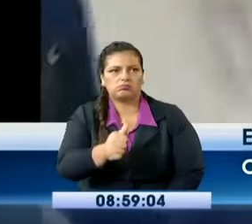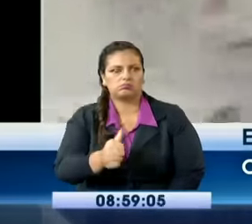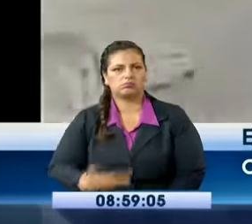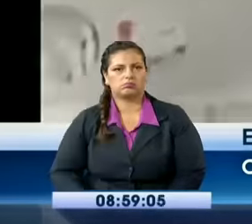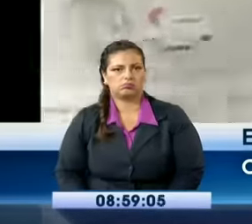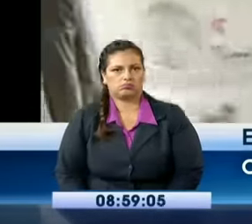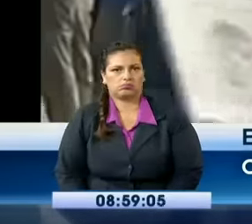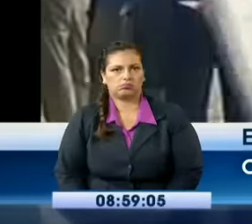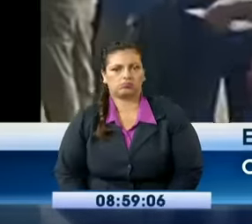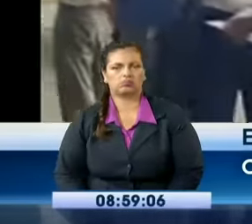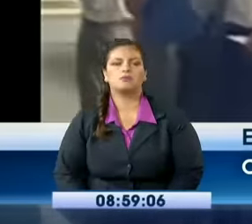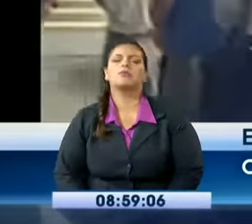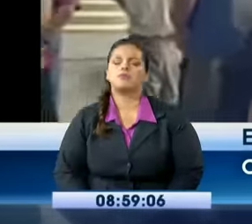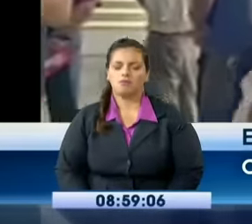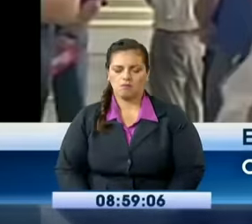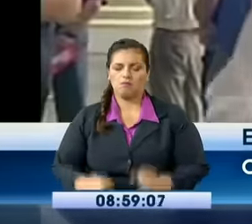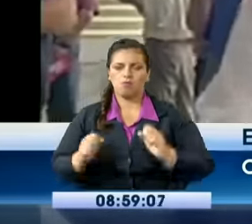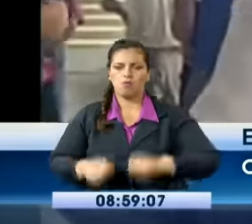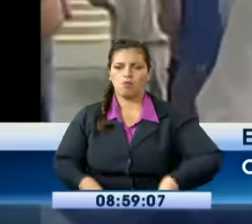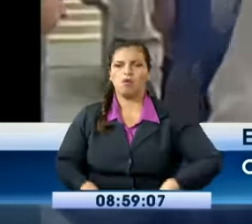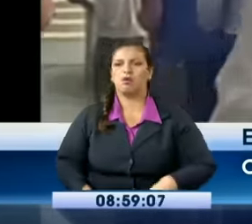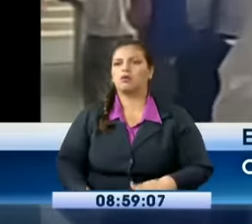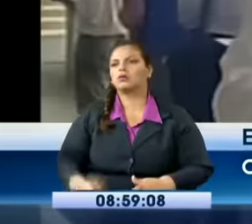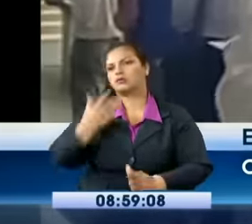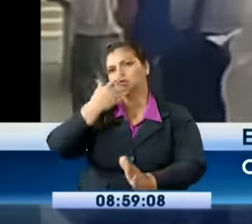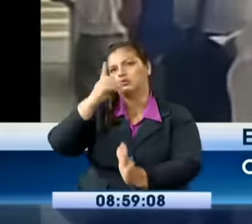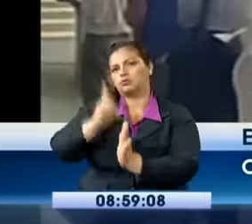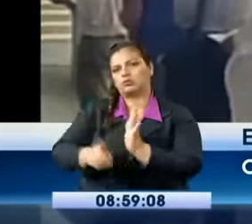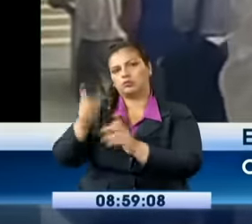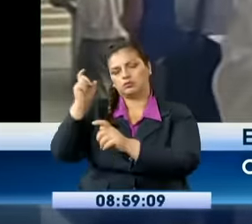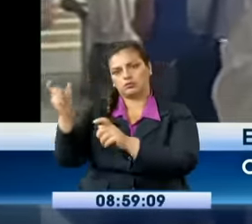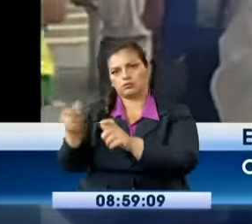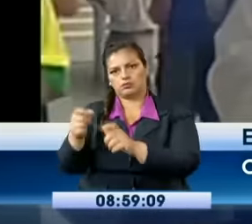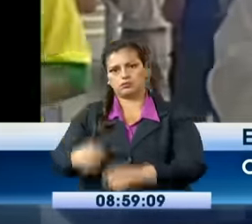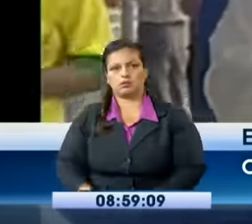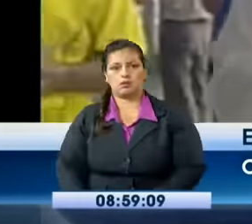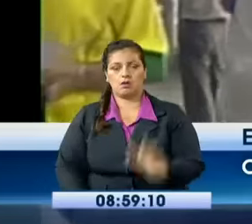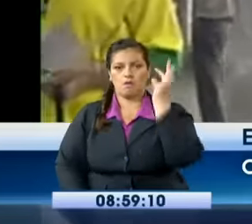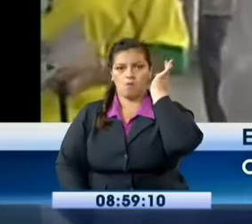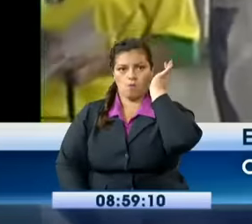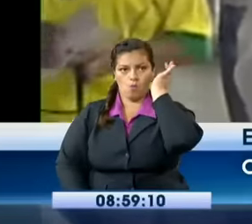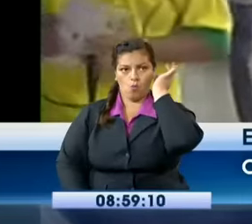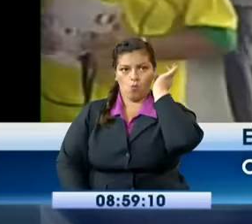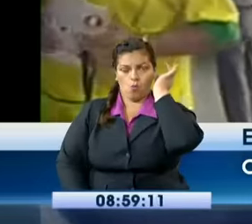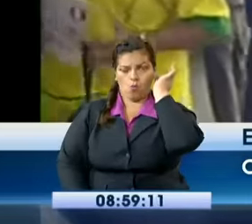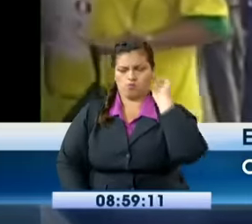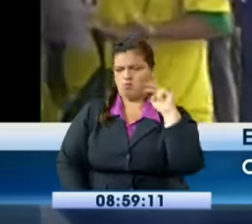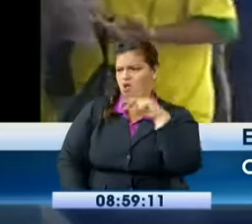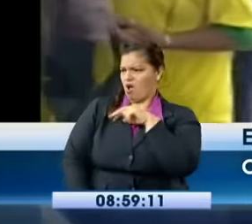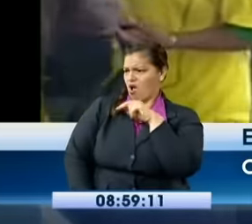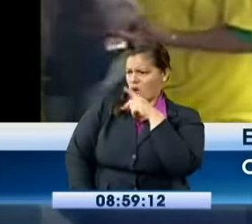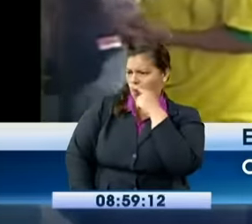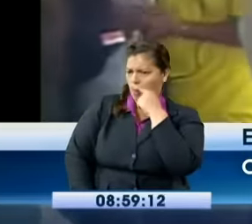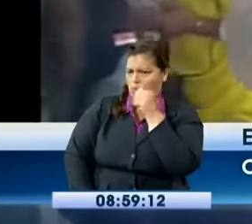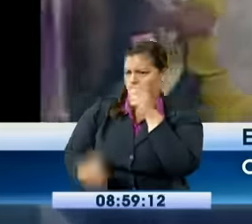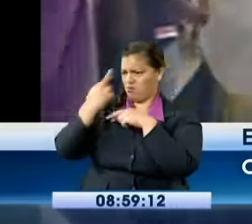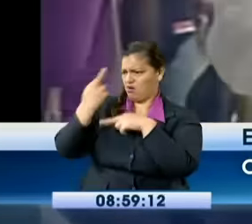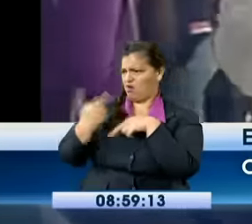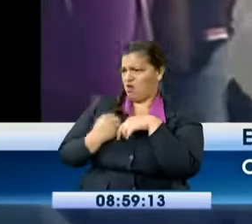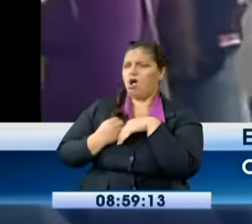la fiscalía. Para eso se requiere que la persona, la víctima, lo denuncie. Incluso también si otra persona es testigo, también participe